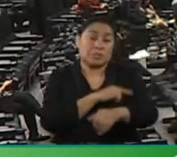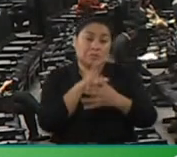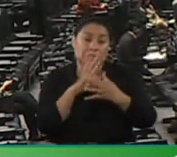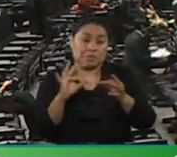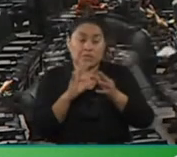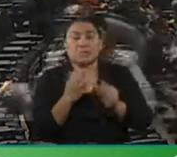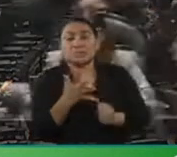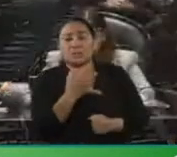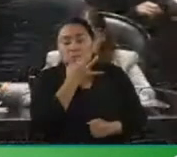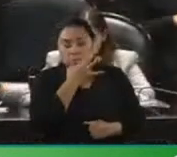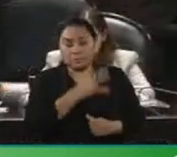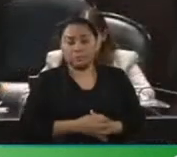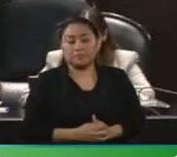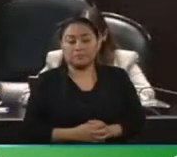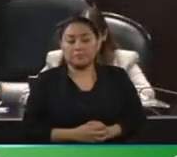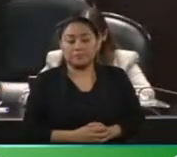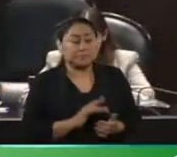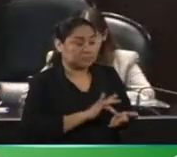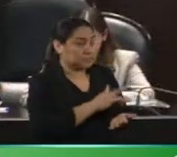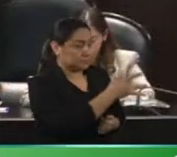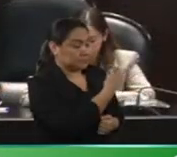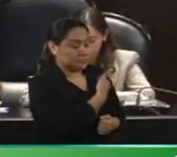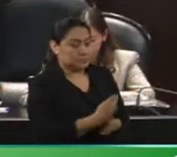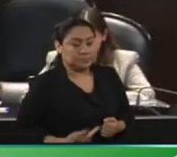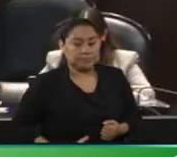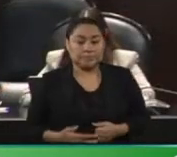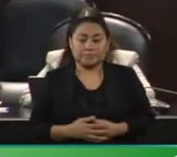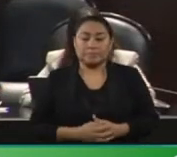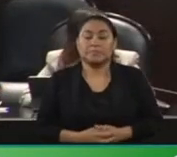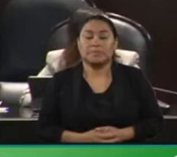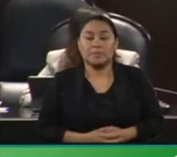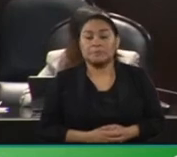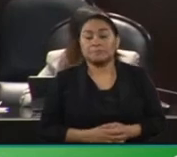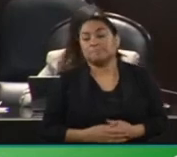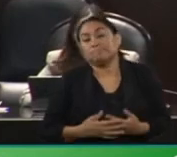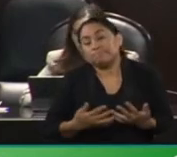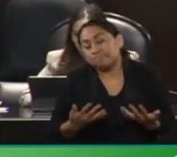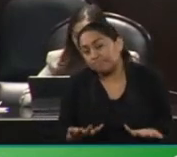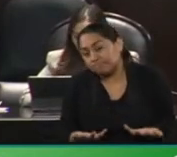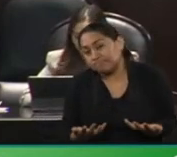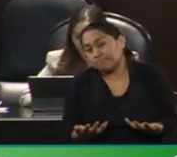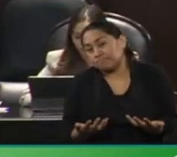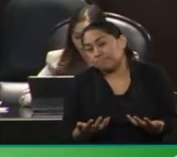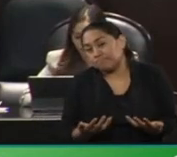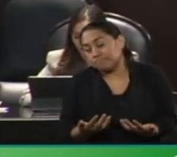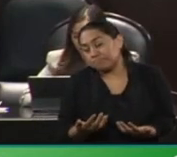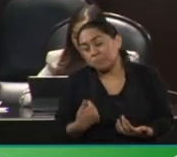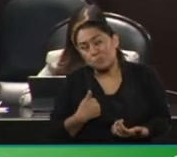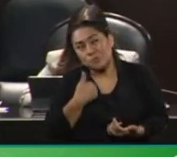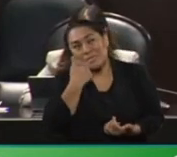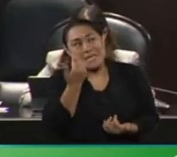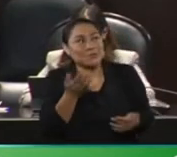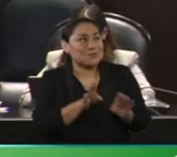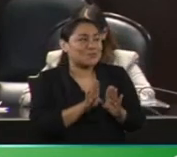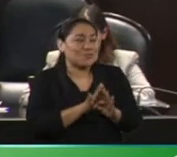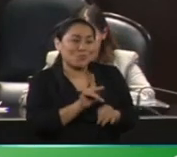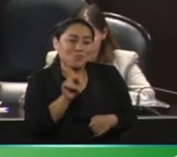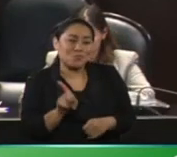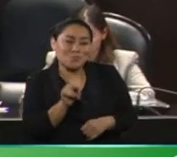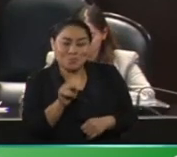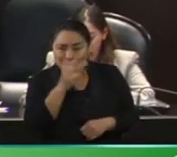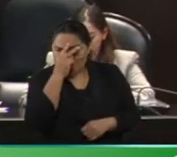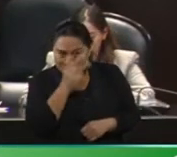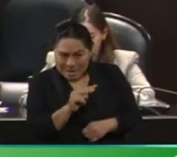minutos Muchas gracias presidente pues qué más quisiéramos que poderle decir al pueblo de México y a la